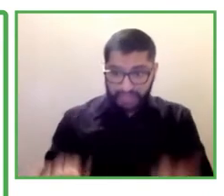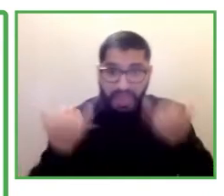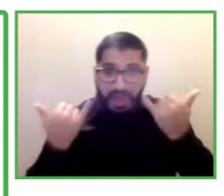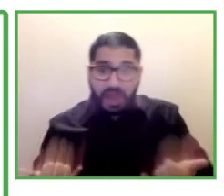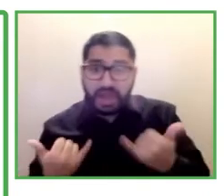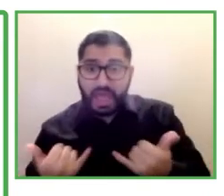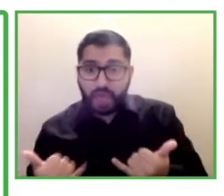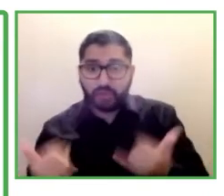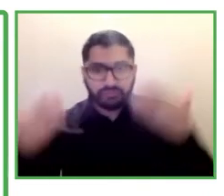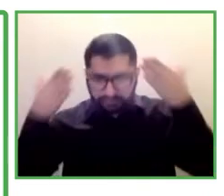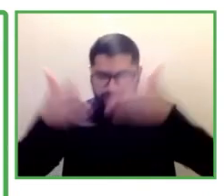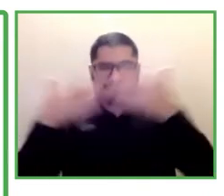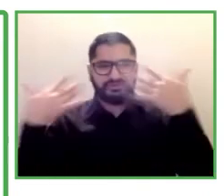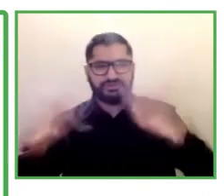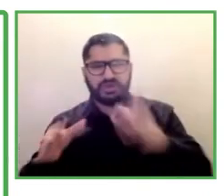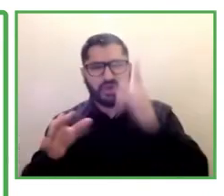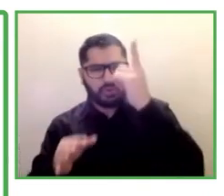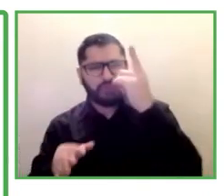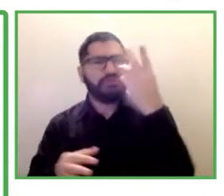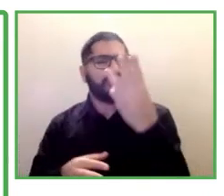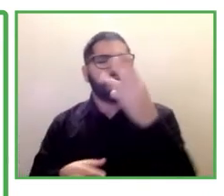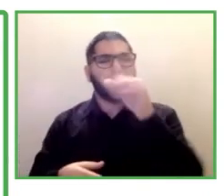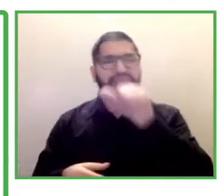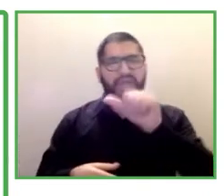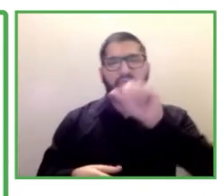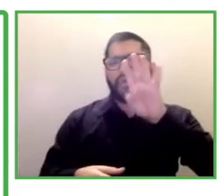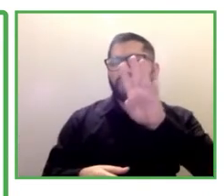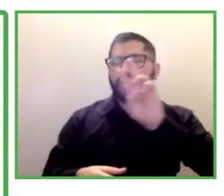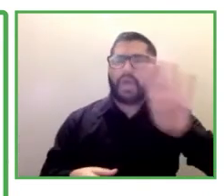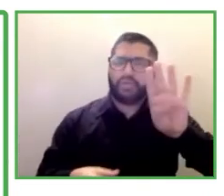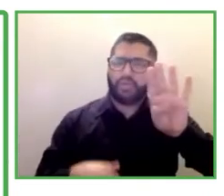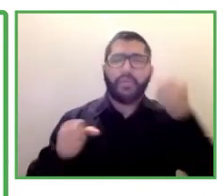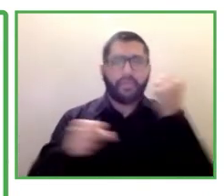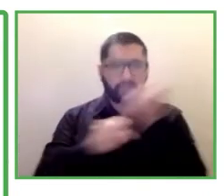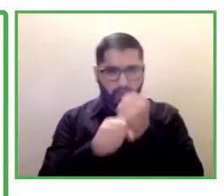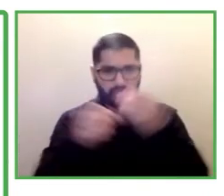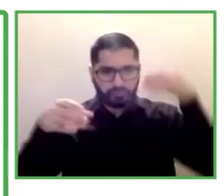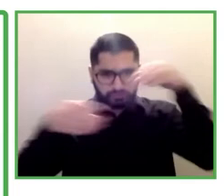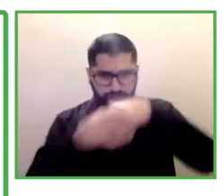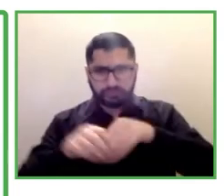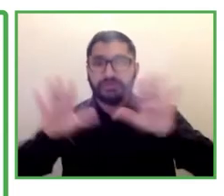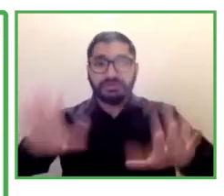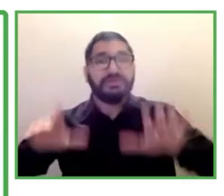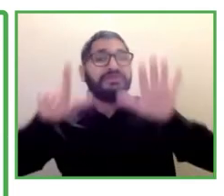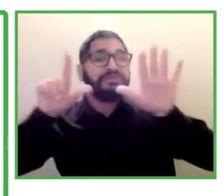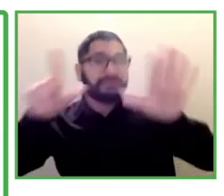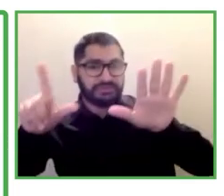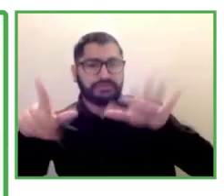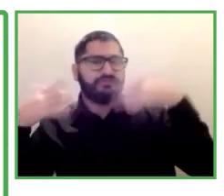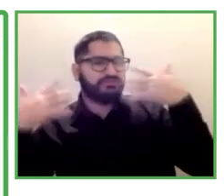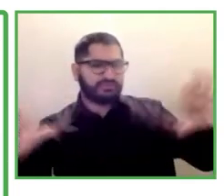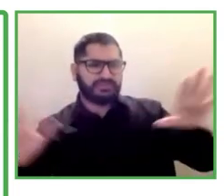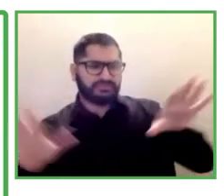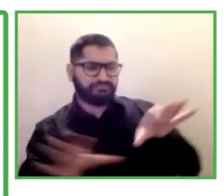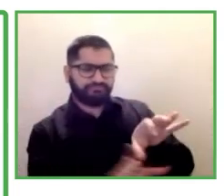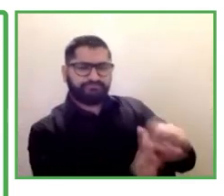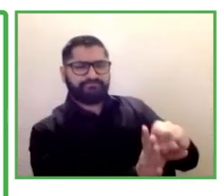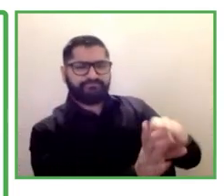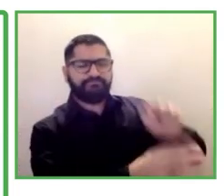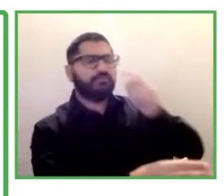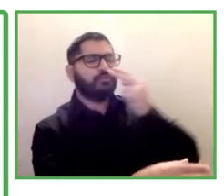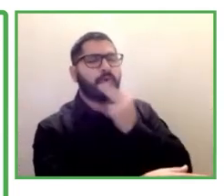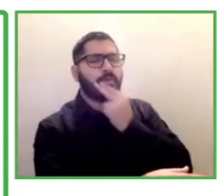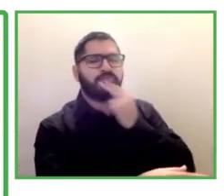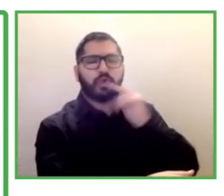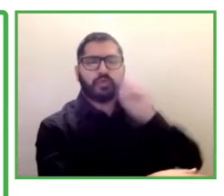bueno, voy a hablar un poco acerca de estos 16. Estos 16, por supuesto, que estaban contabilizados al final de